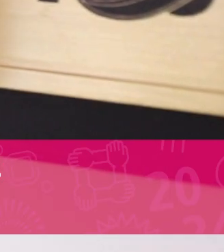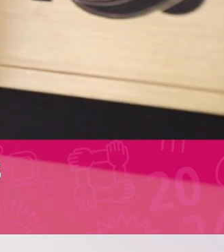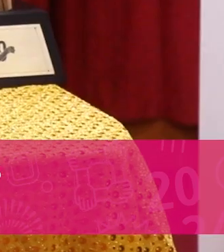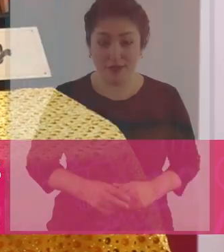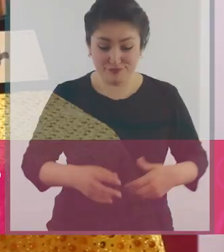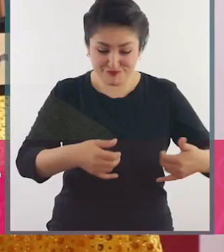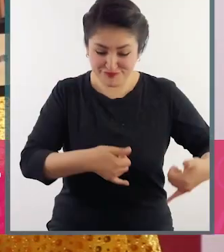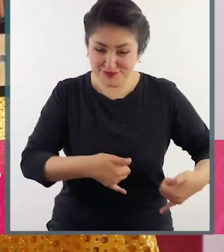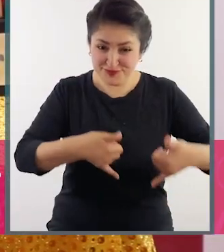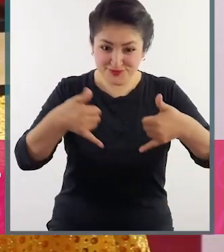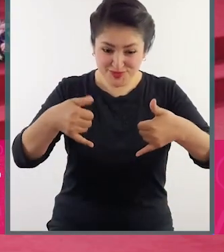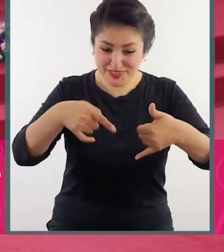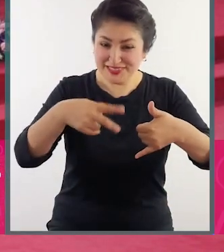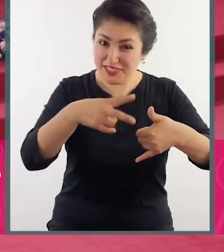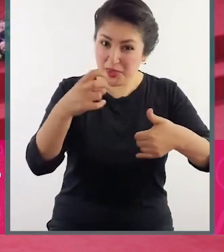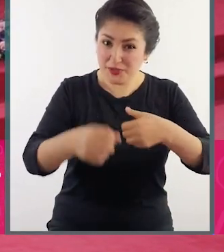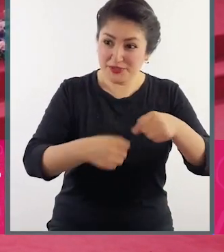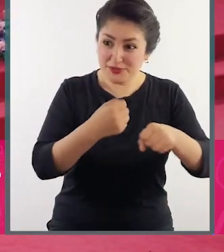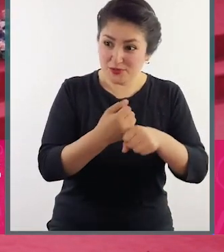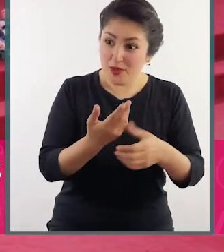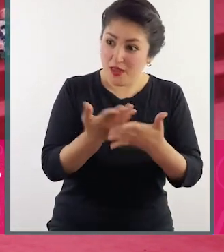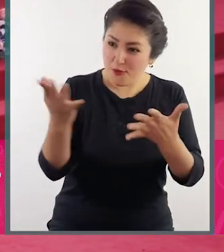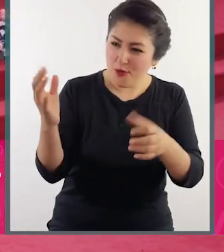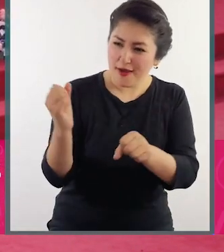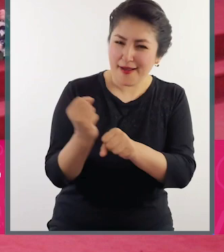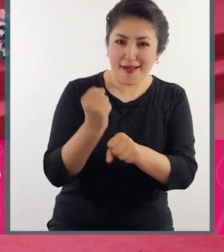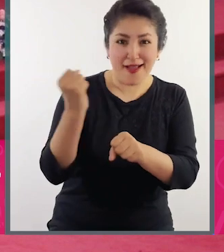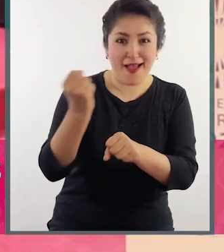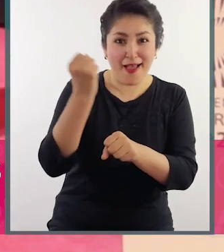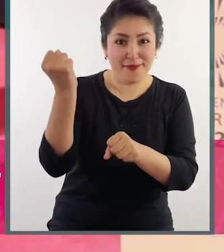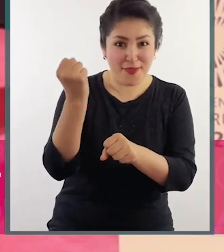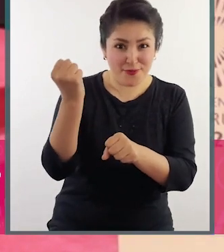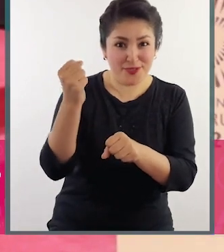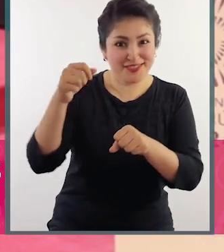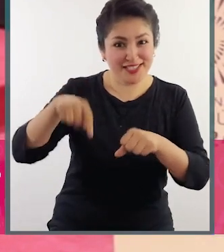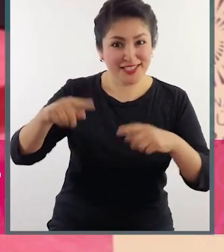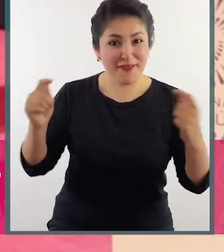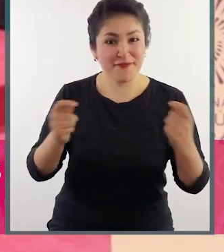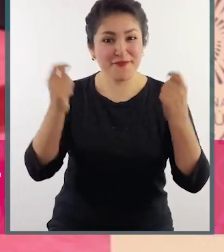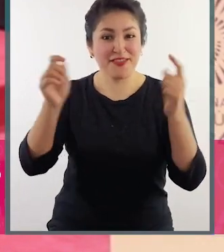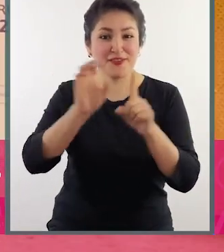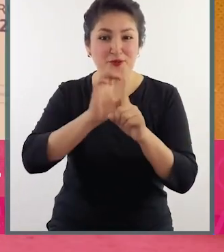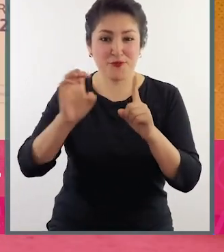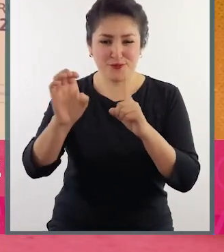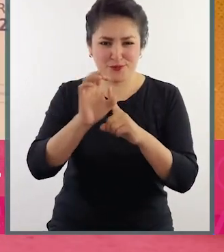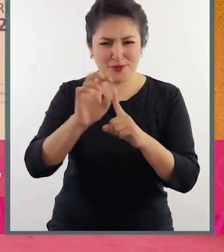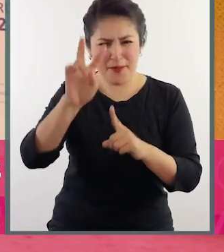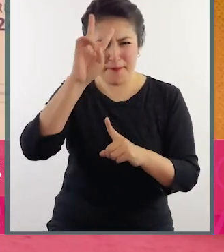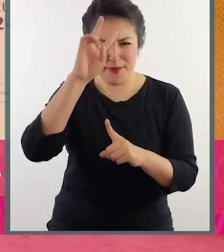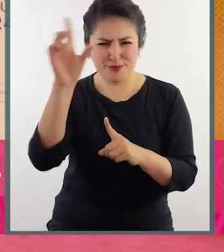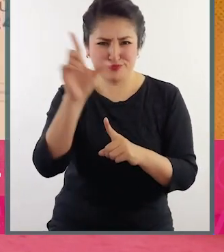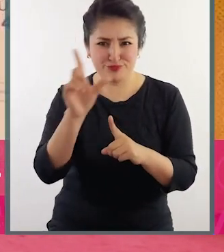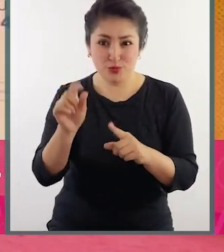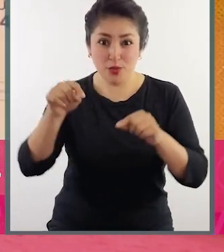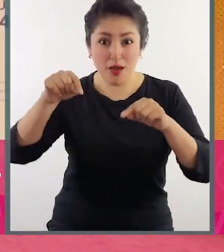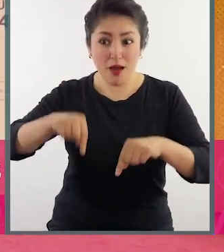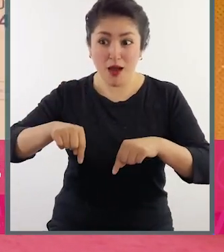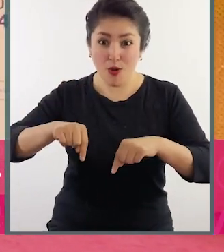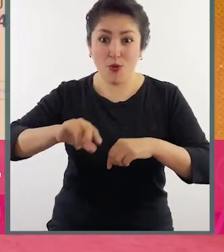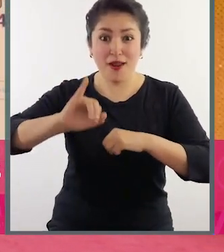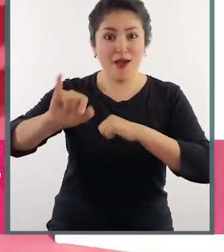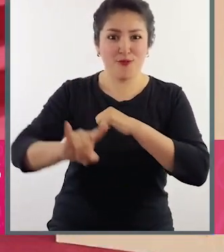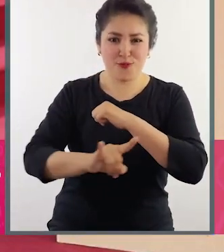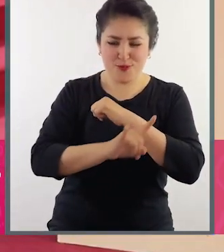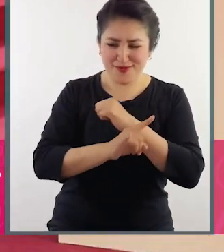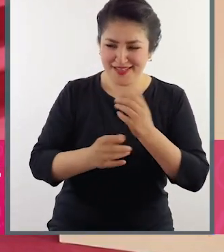Los trofeos Bicentenario siguen reconociendo a los ganadores de las principales festividades culturales del Perú. Esta vez, se